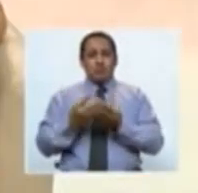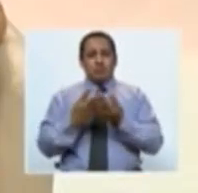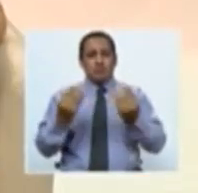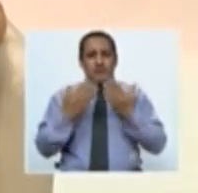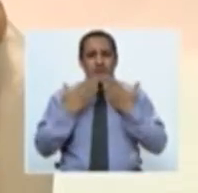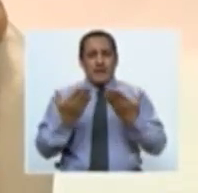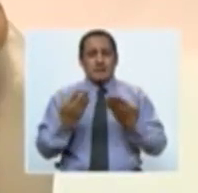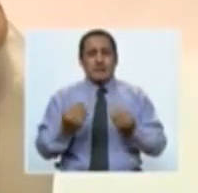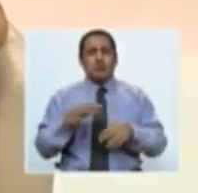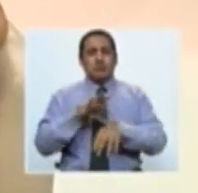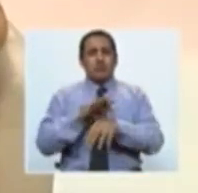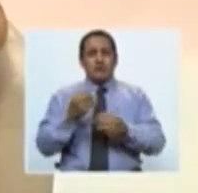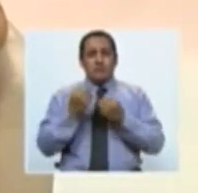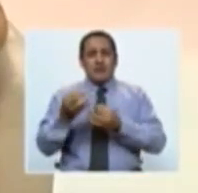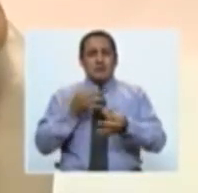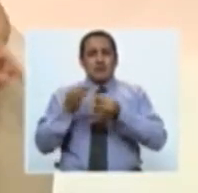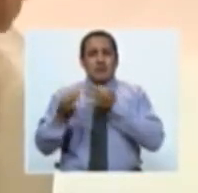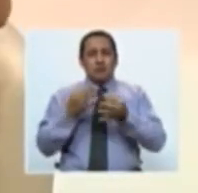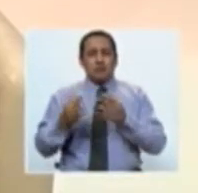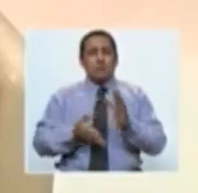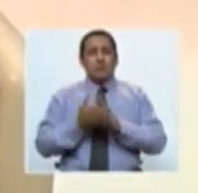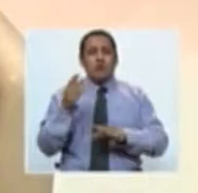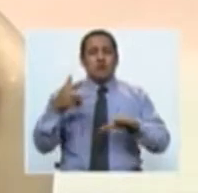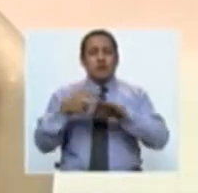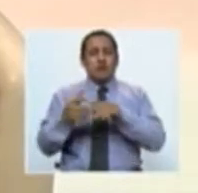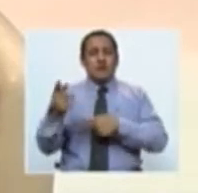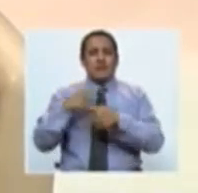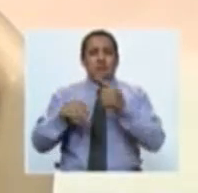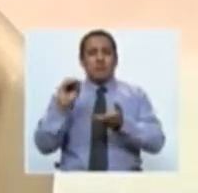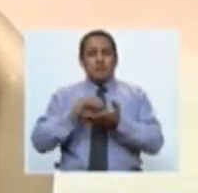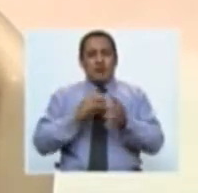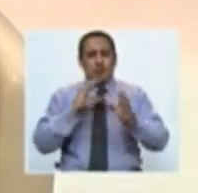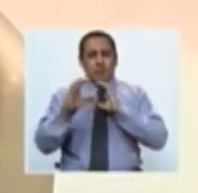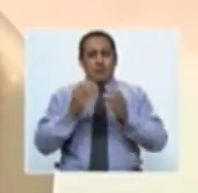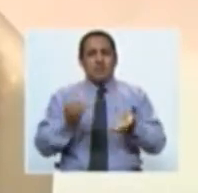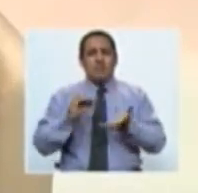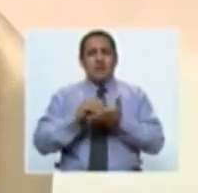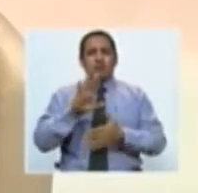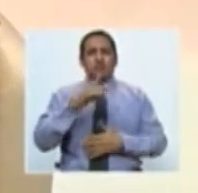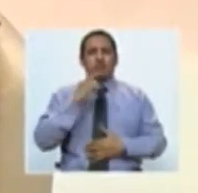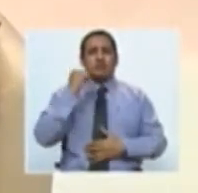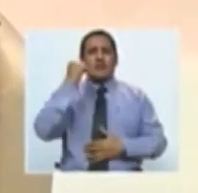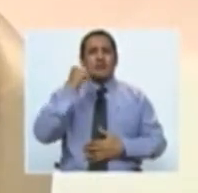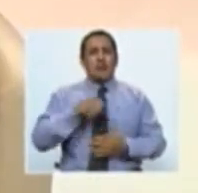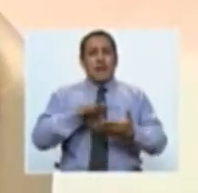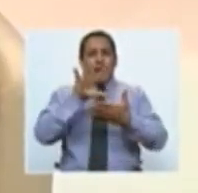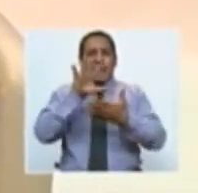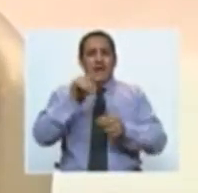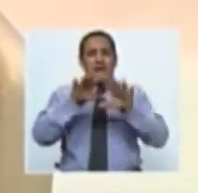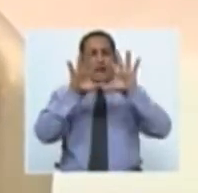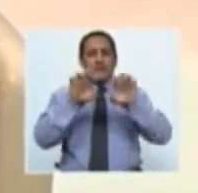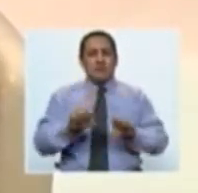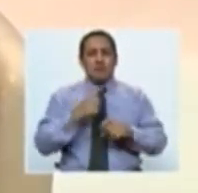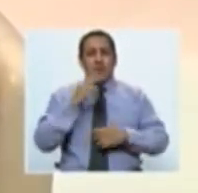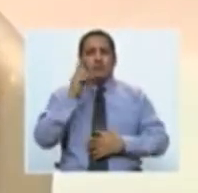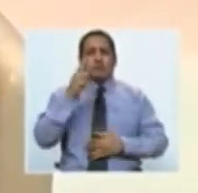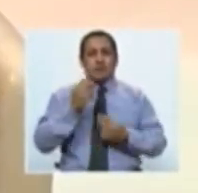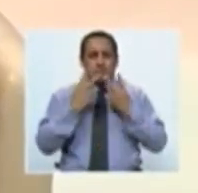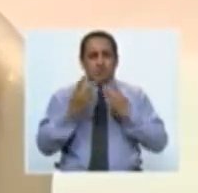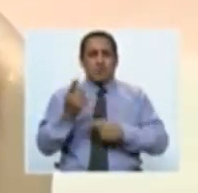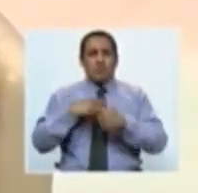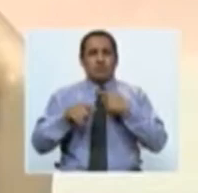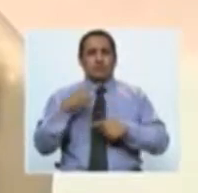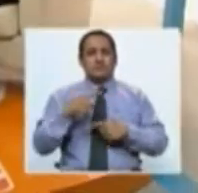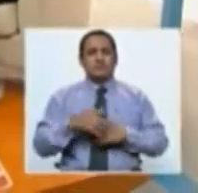entonces, doctora Claro que Tobar, muchísimas gracias por su participación. Nos vamos rapidito a la pausa, regresamos para seguir conversando en tus derechos sobre la evaluación al desempeño de los